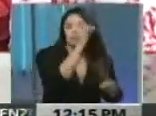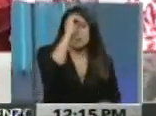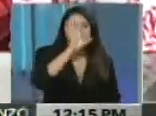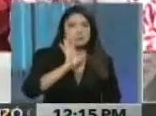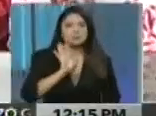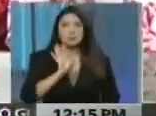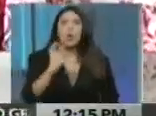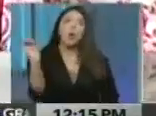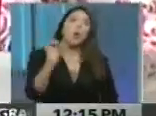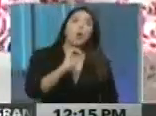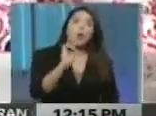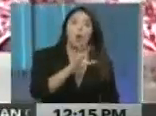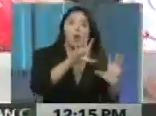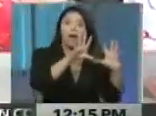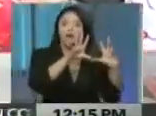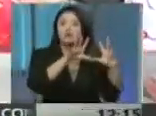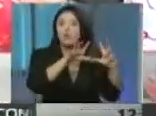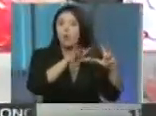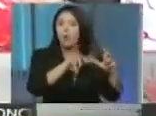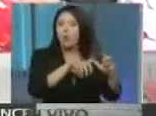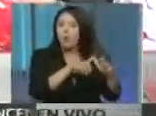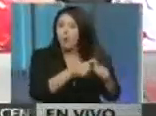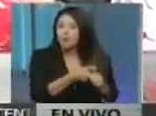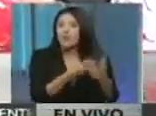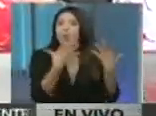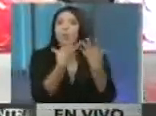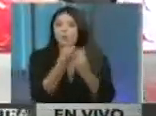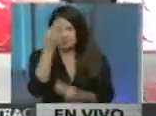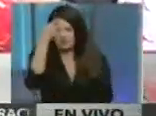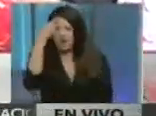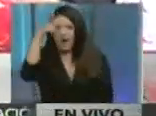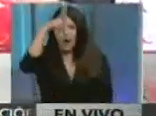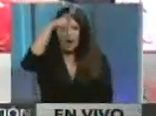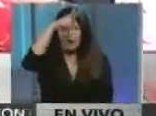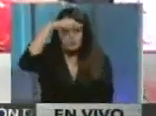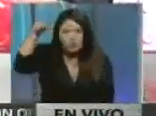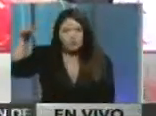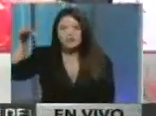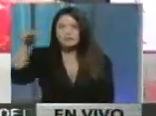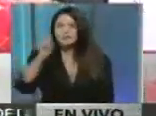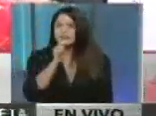si eran los ladrones con rosales a la cabeza.